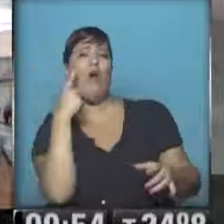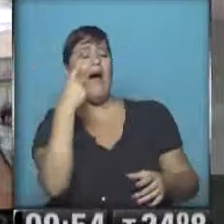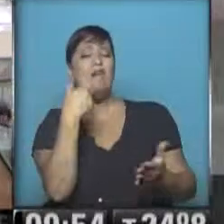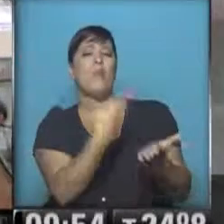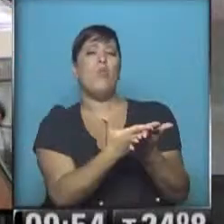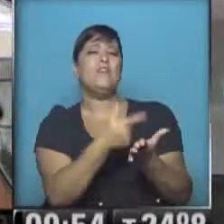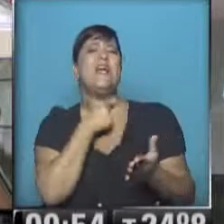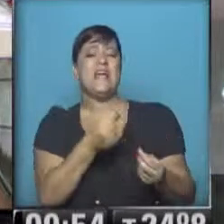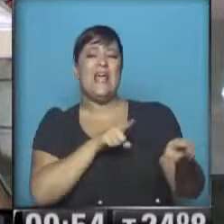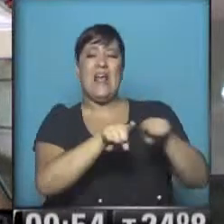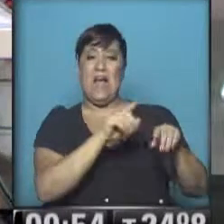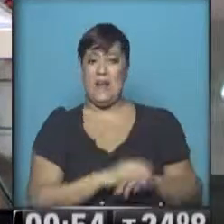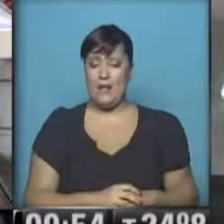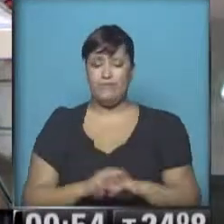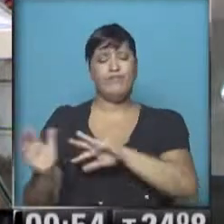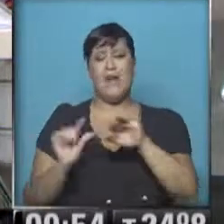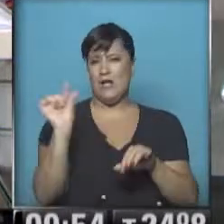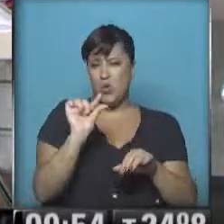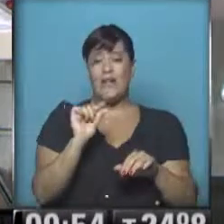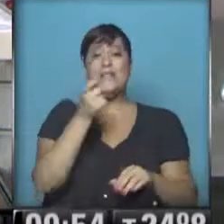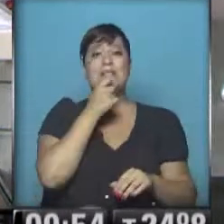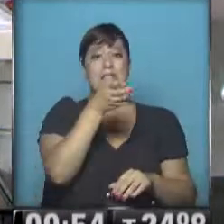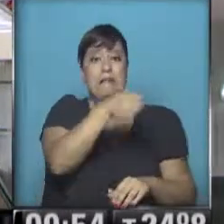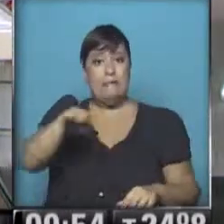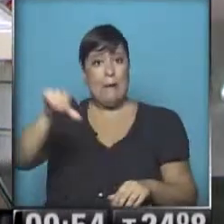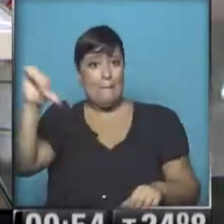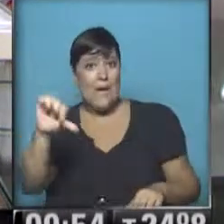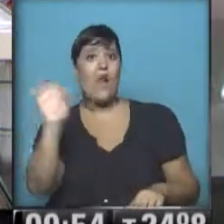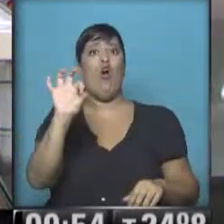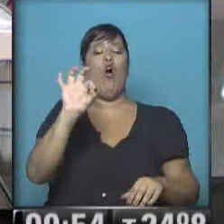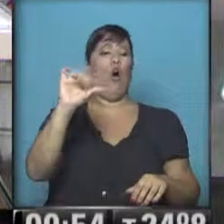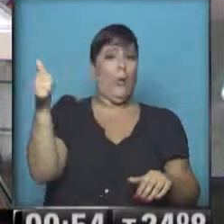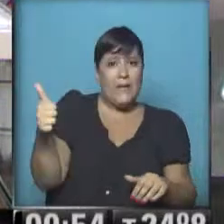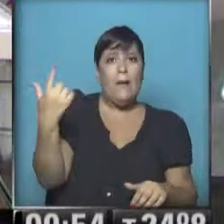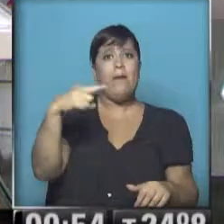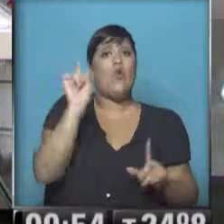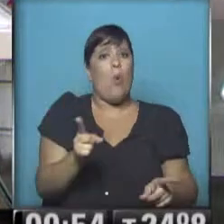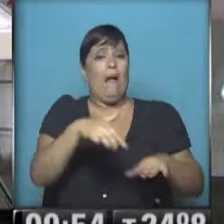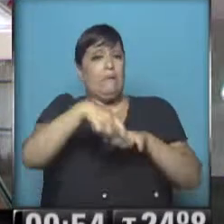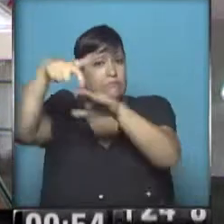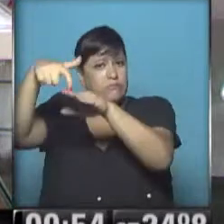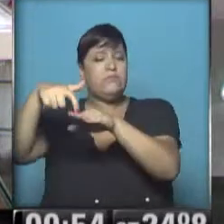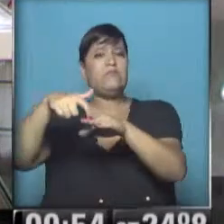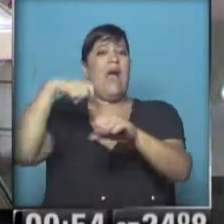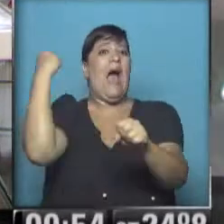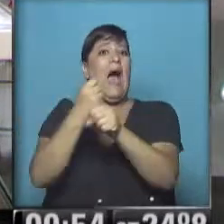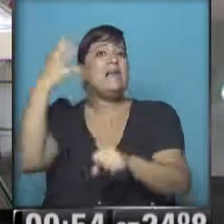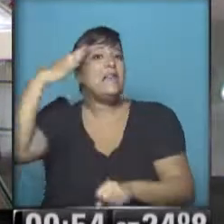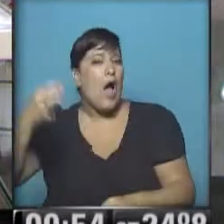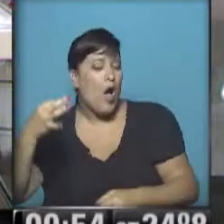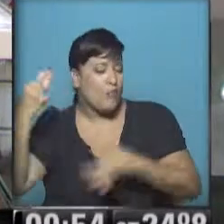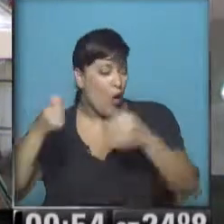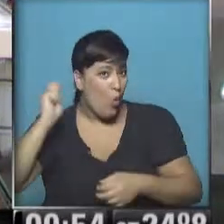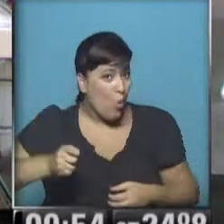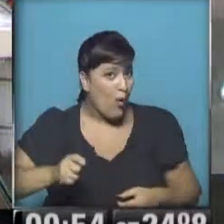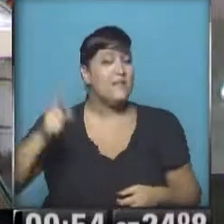te contábamos hace un rato nada más situación no es tan malo si no esté bien pues te llevaron el auto no tenés posibilidades de discutir hasta que llegues al juez ahora antes de ese